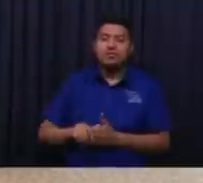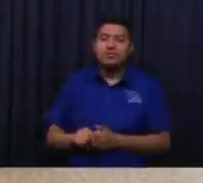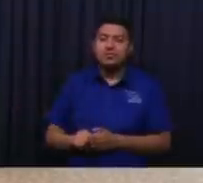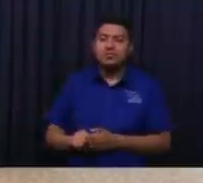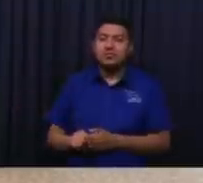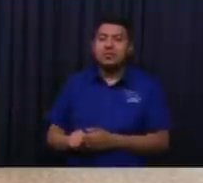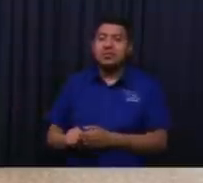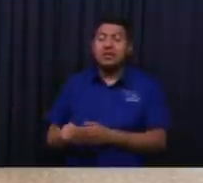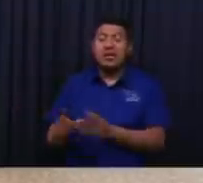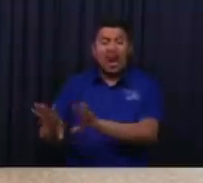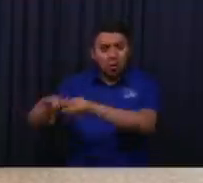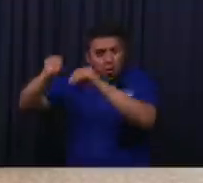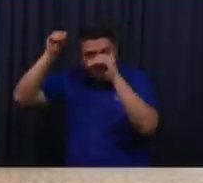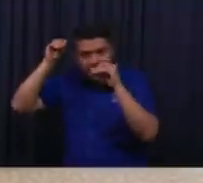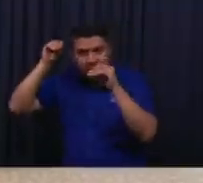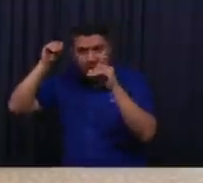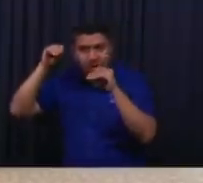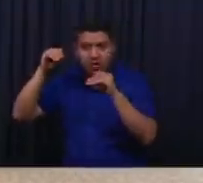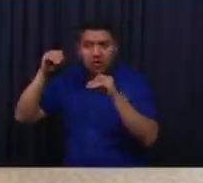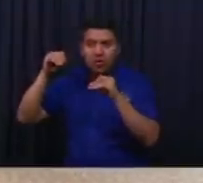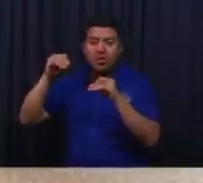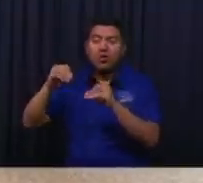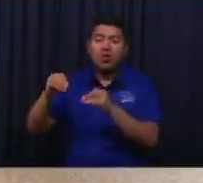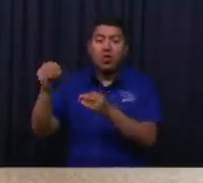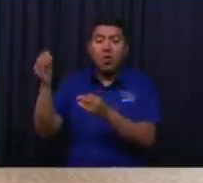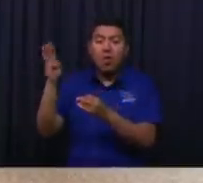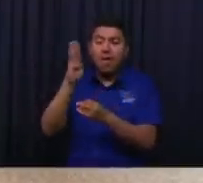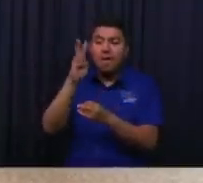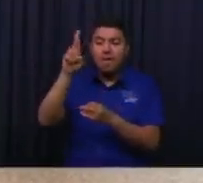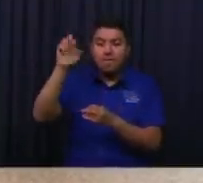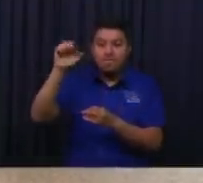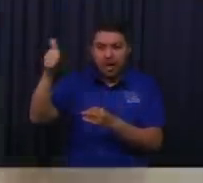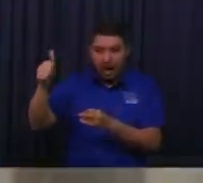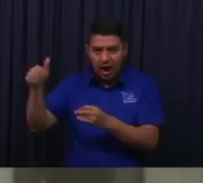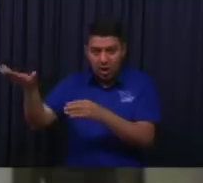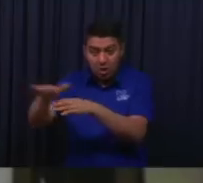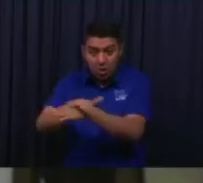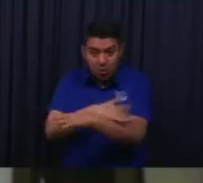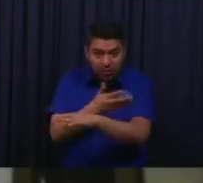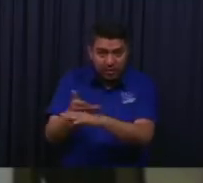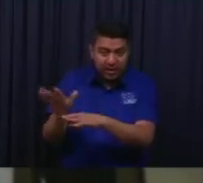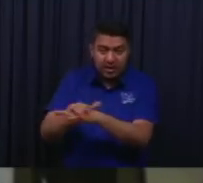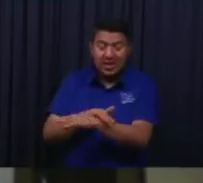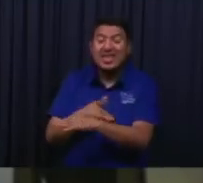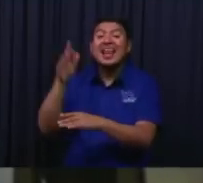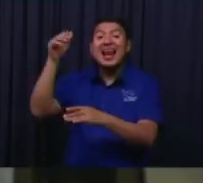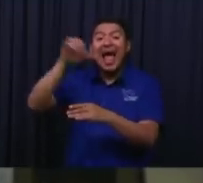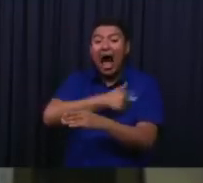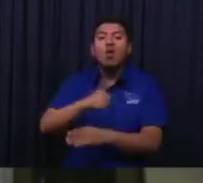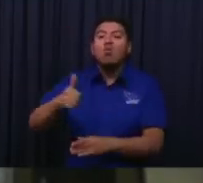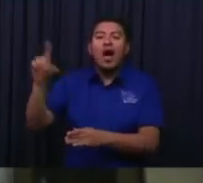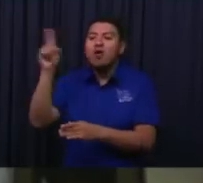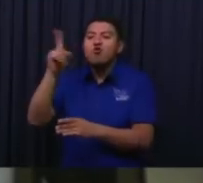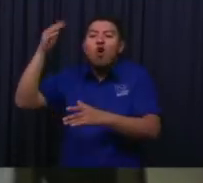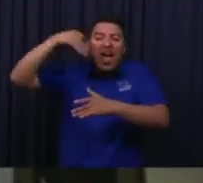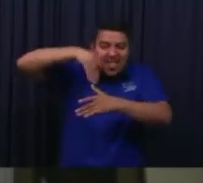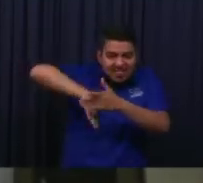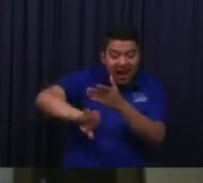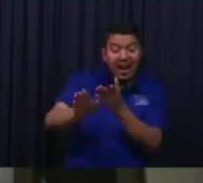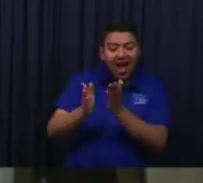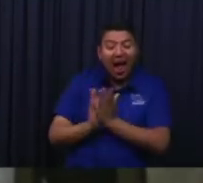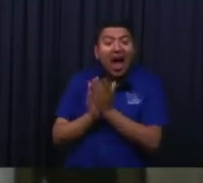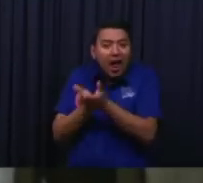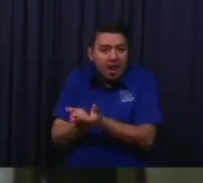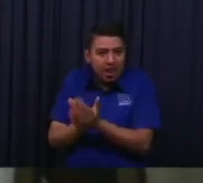brea. Entonces eso era para impermeabilizar el arca.